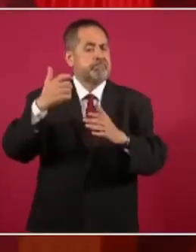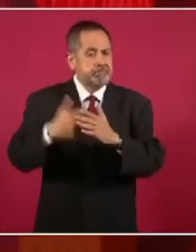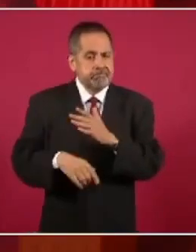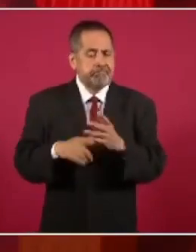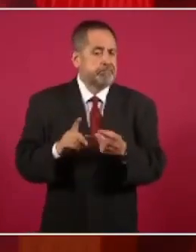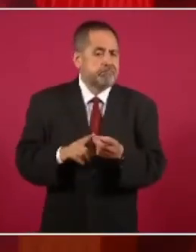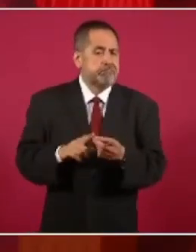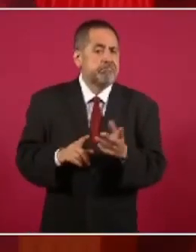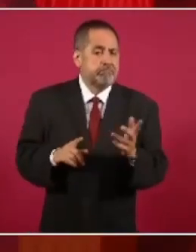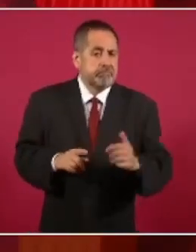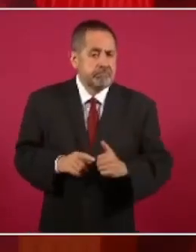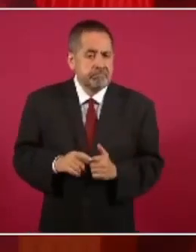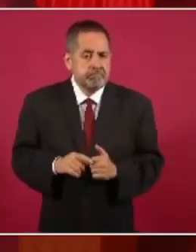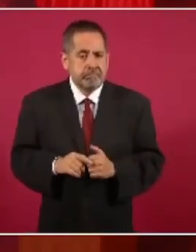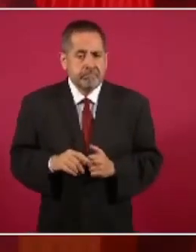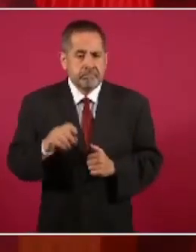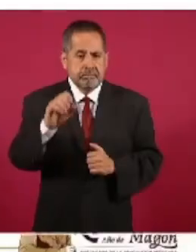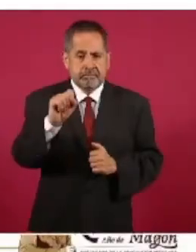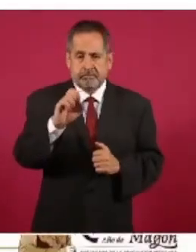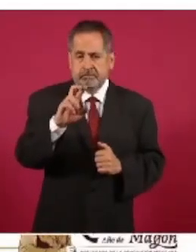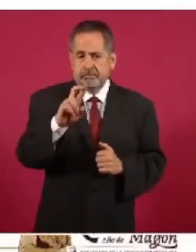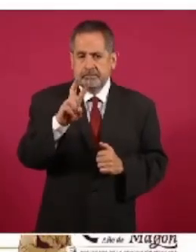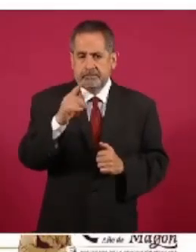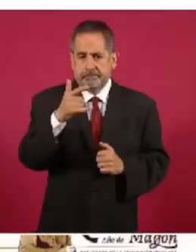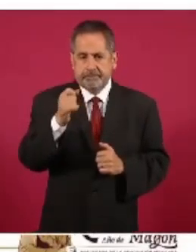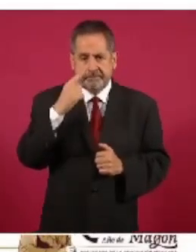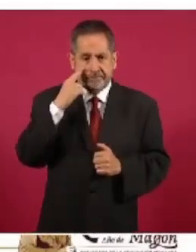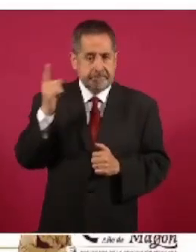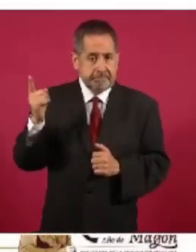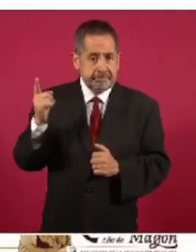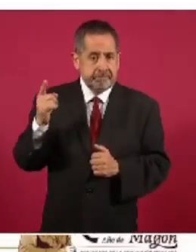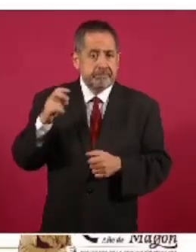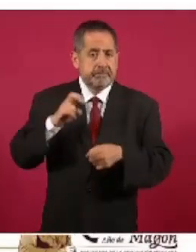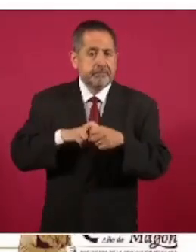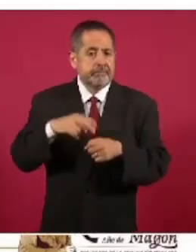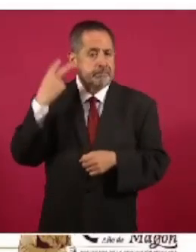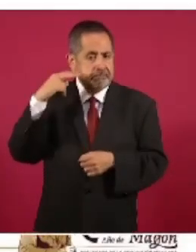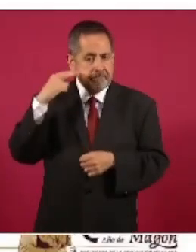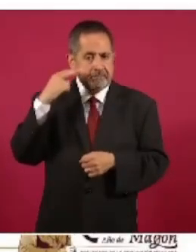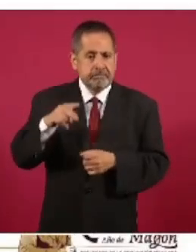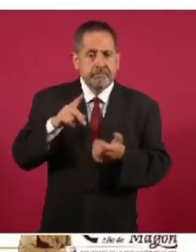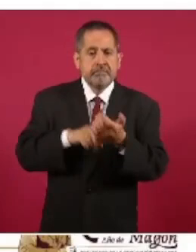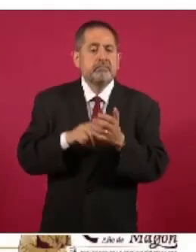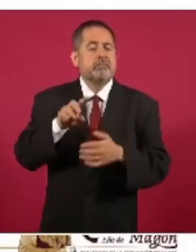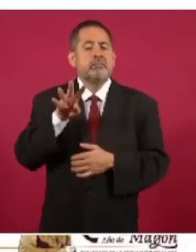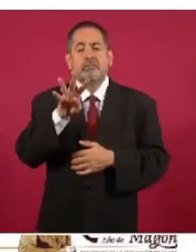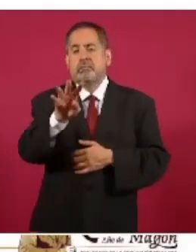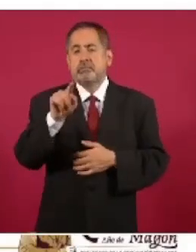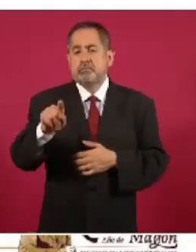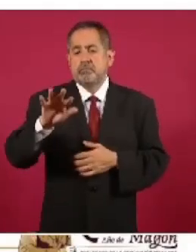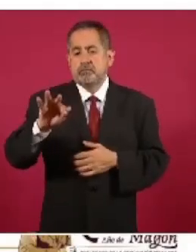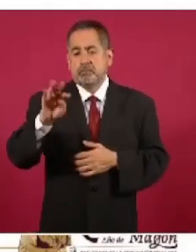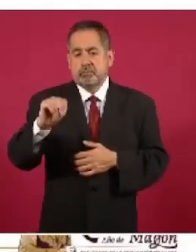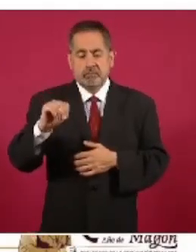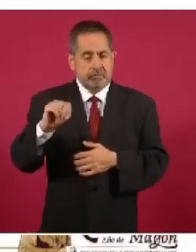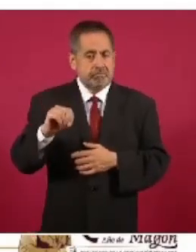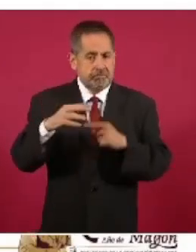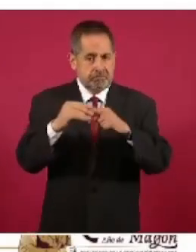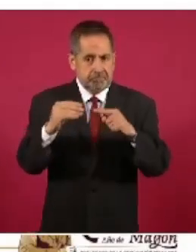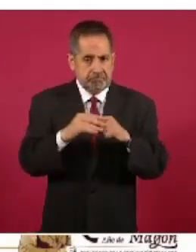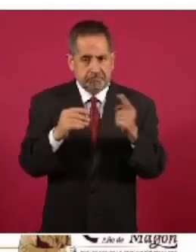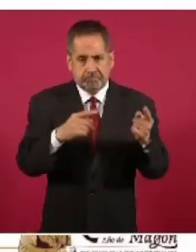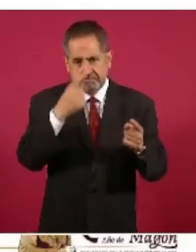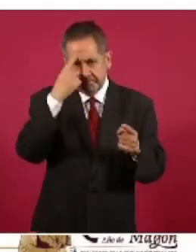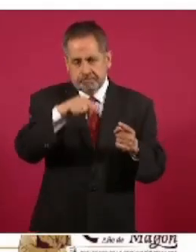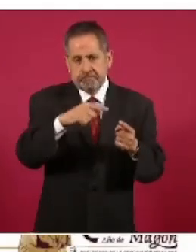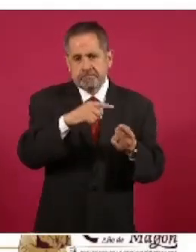tenemos de Servigas en Coatzacoalcos 19 pesos con 49 centavos para la regular. Ahí podemos